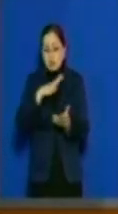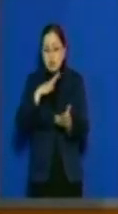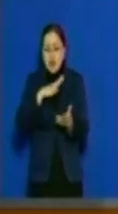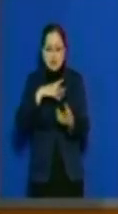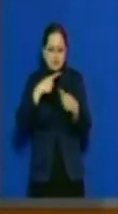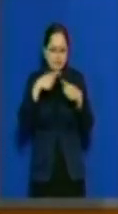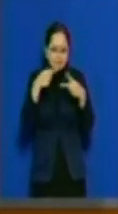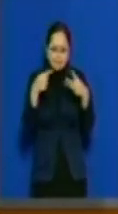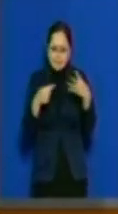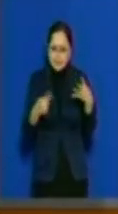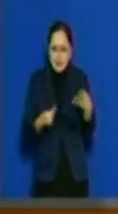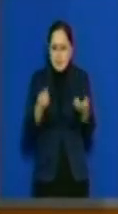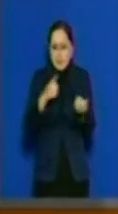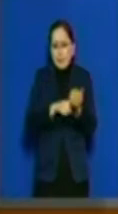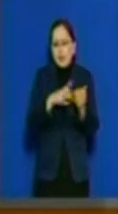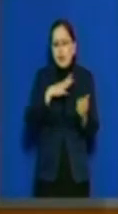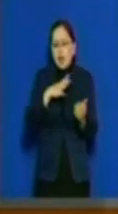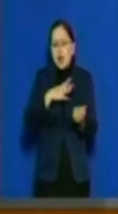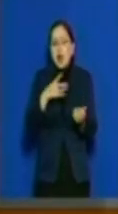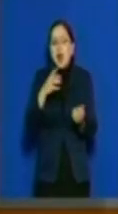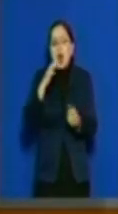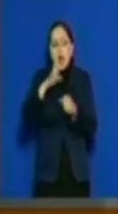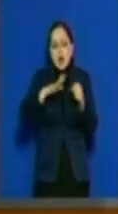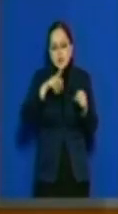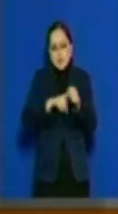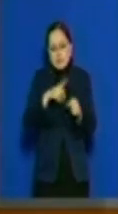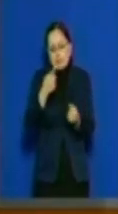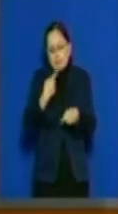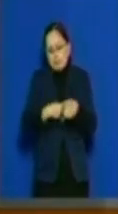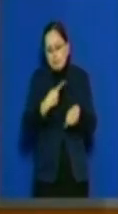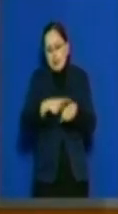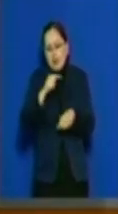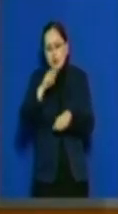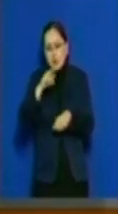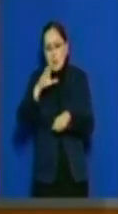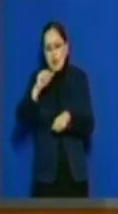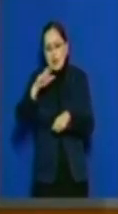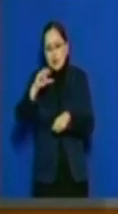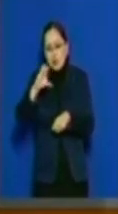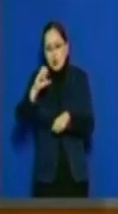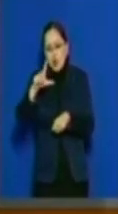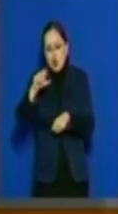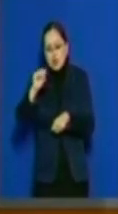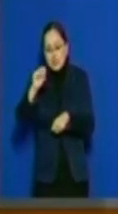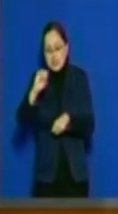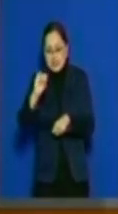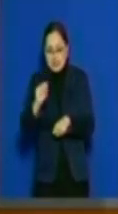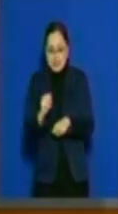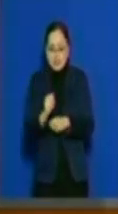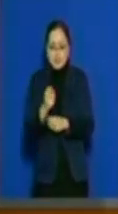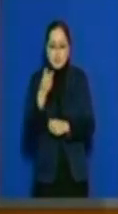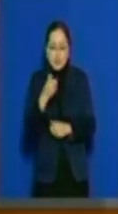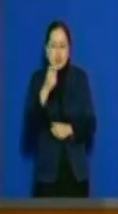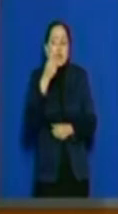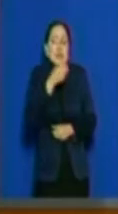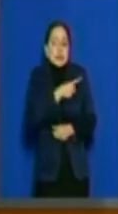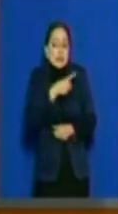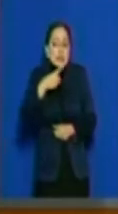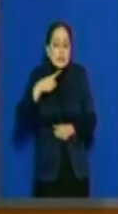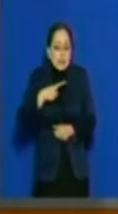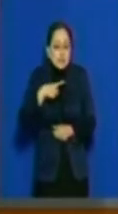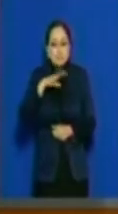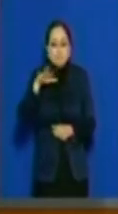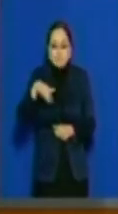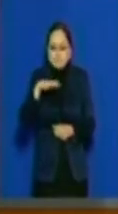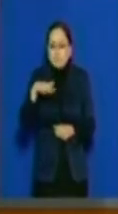todos, de animales tuberculosos deben tener ya la búsqueda de